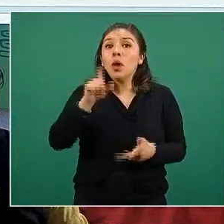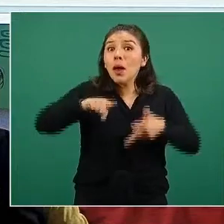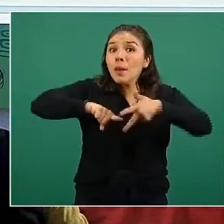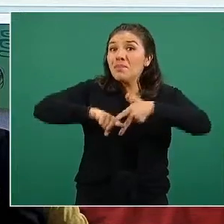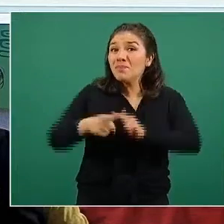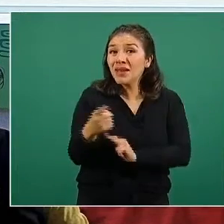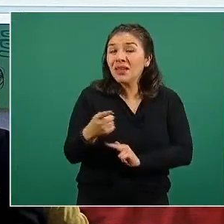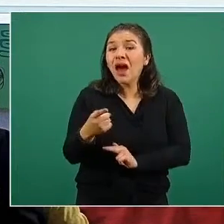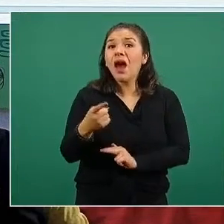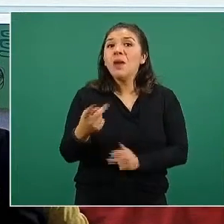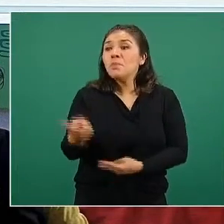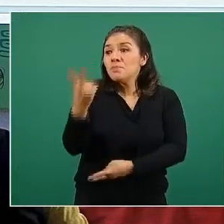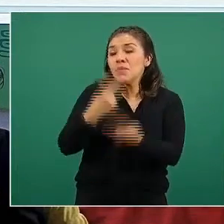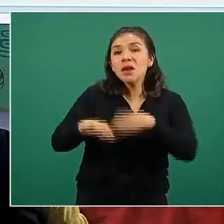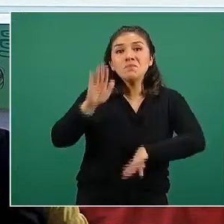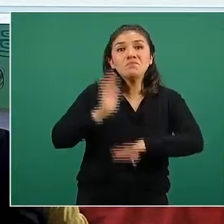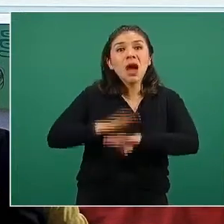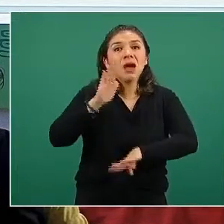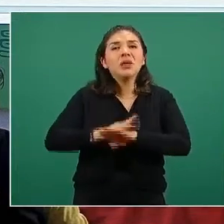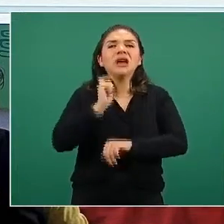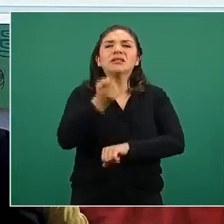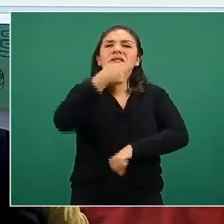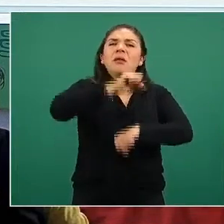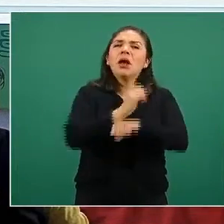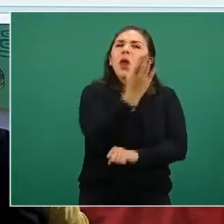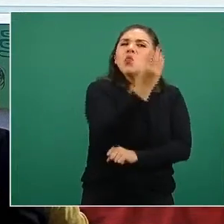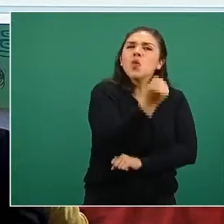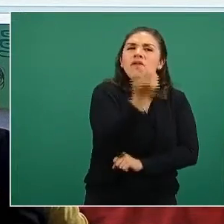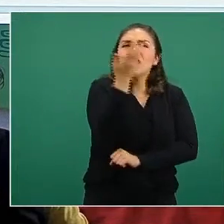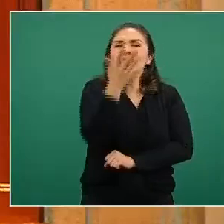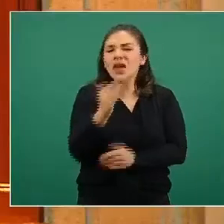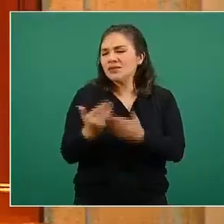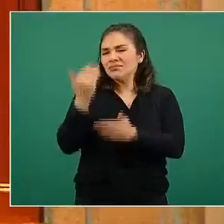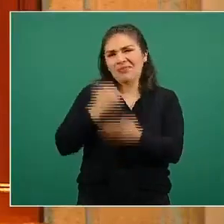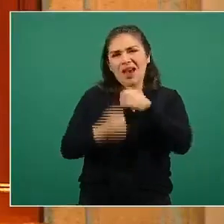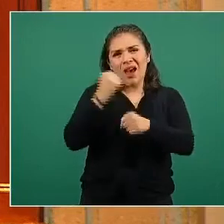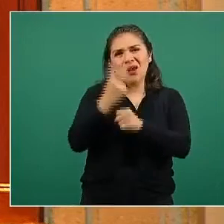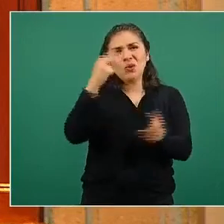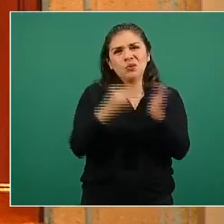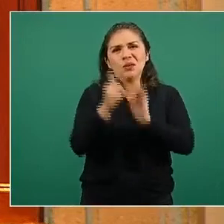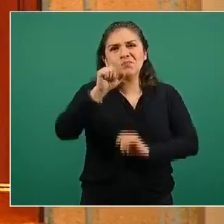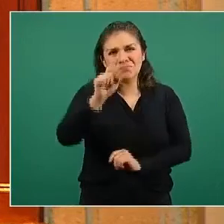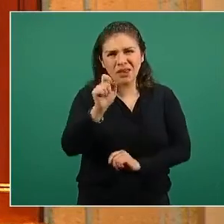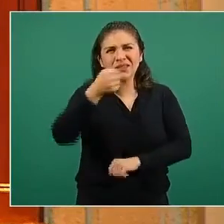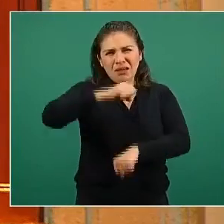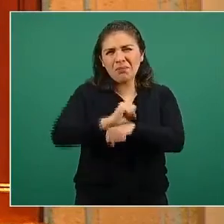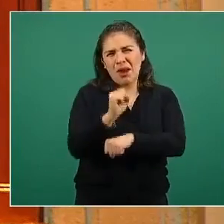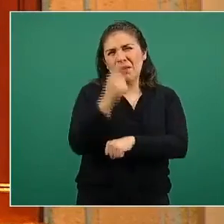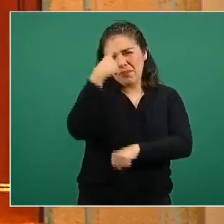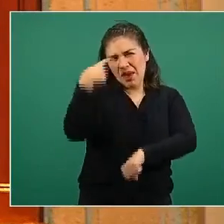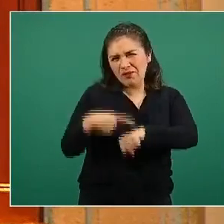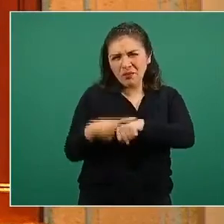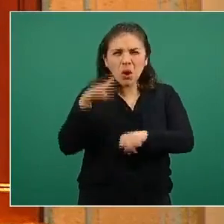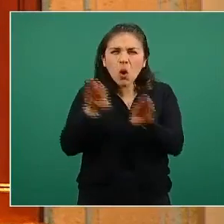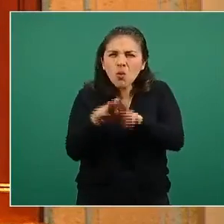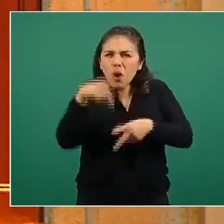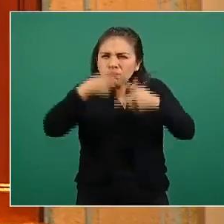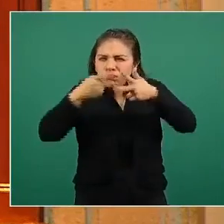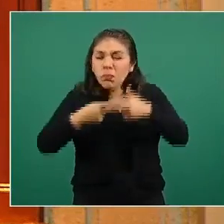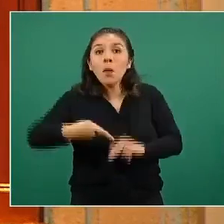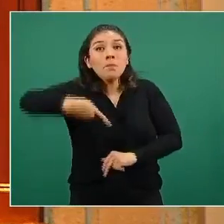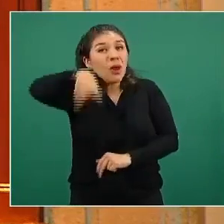iniciaron los casos entre la semana 9 y 10 del 2020, semanas epidemiológicas, pero realmente